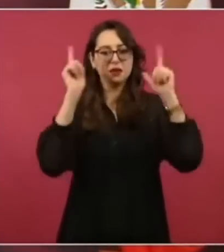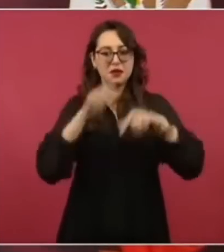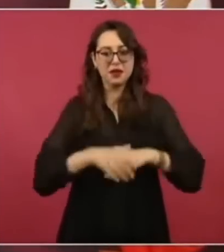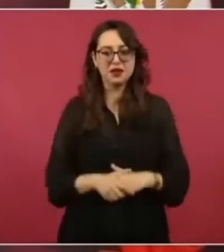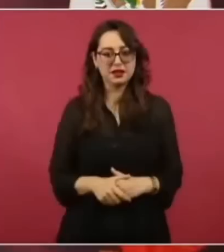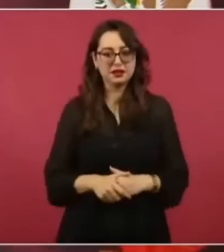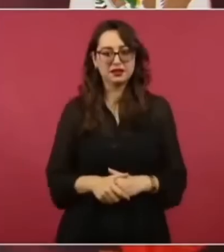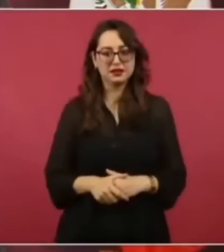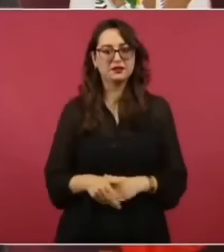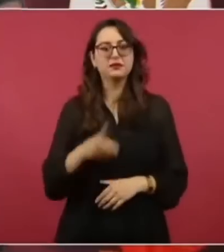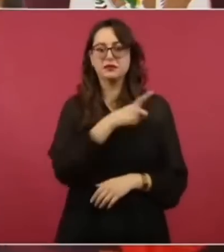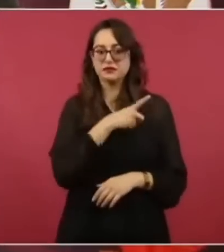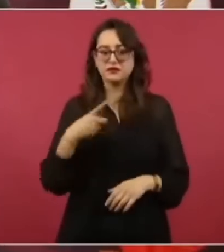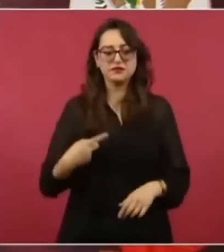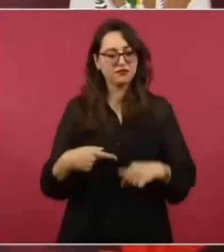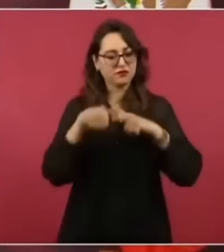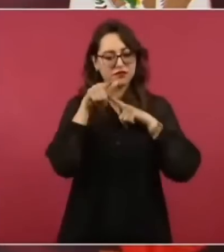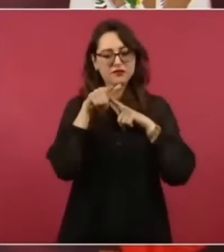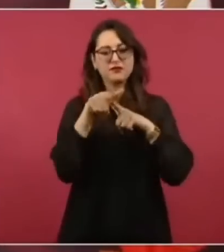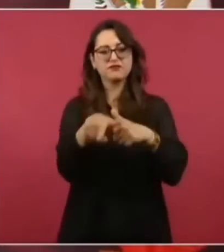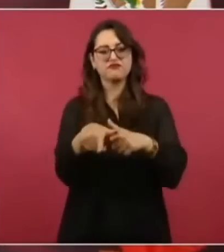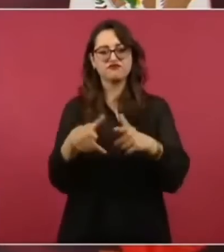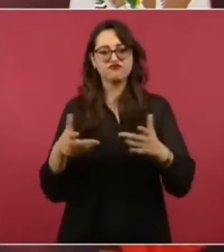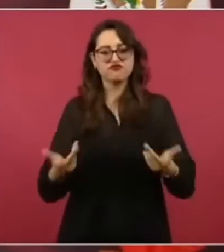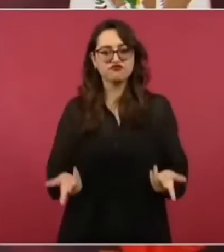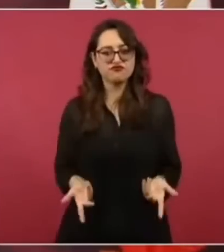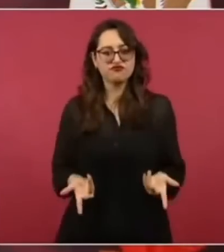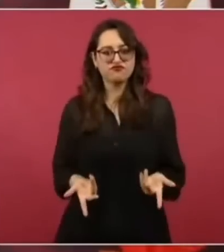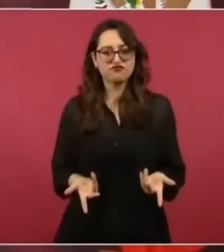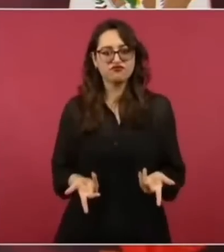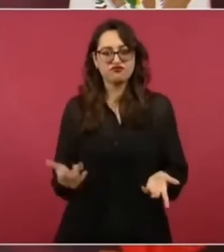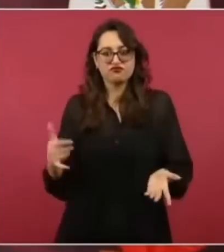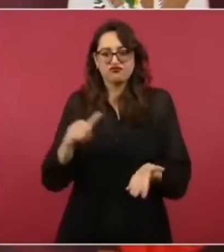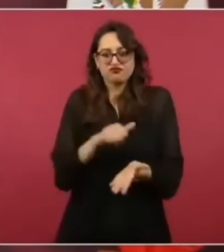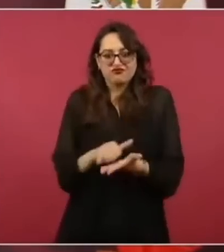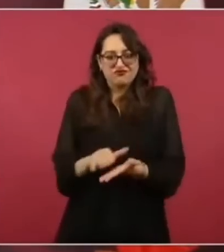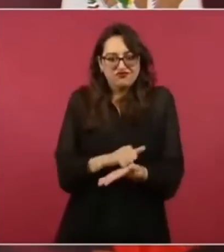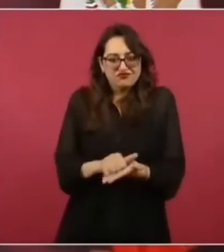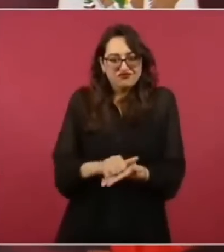Un país de todos, Nueva York,